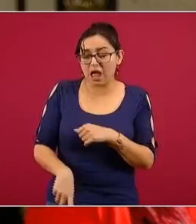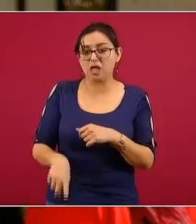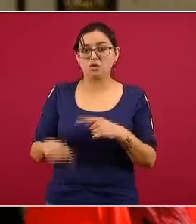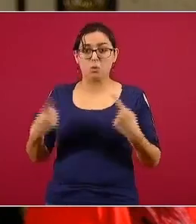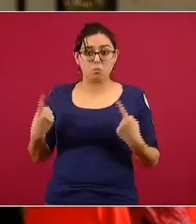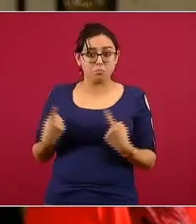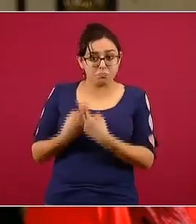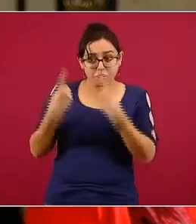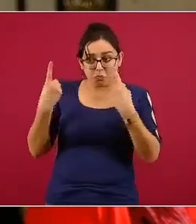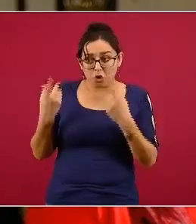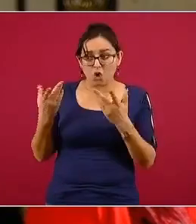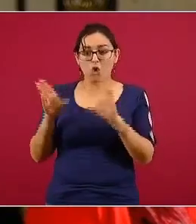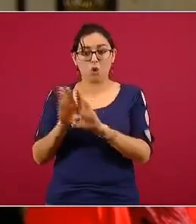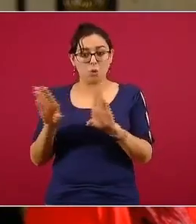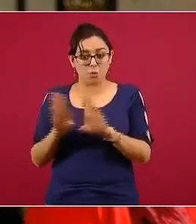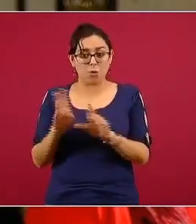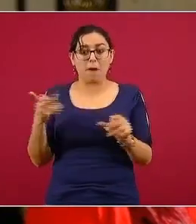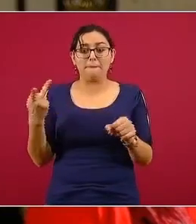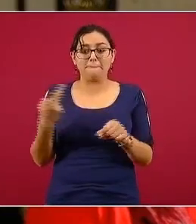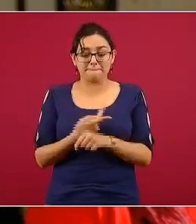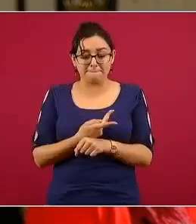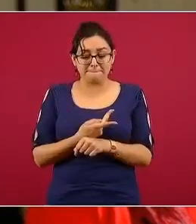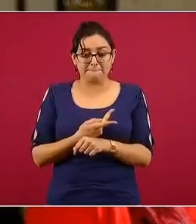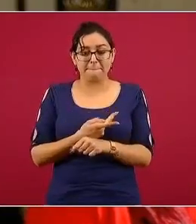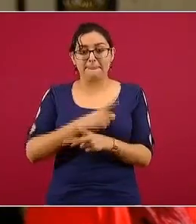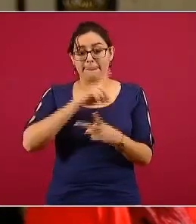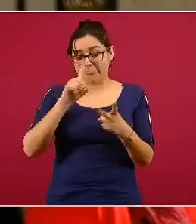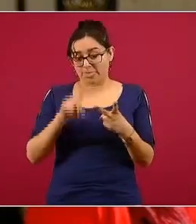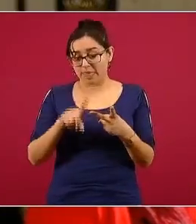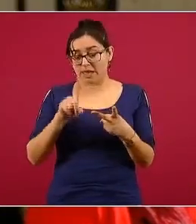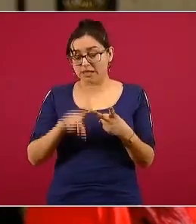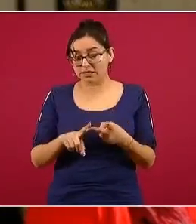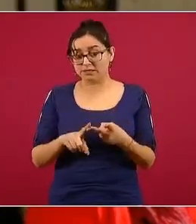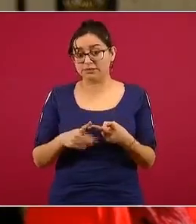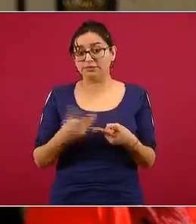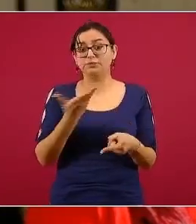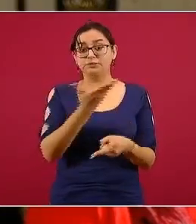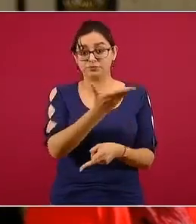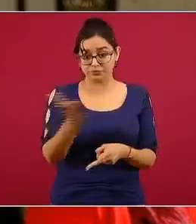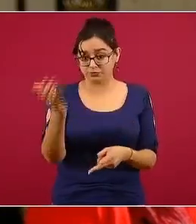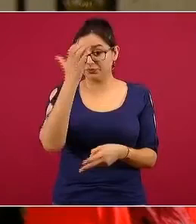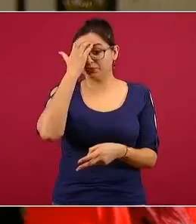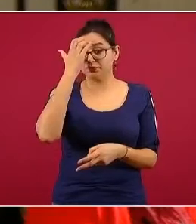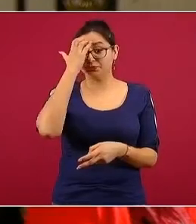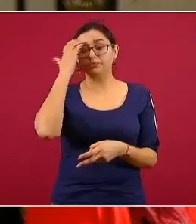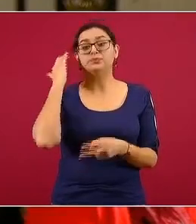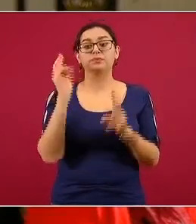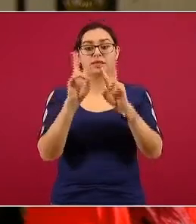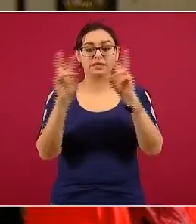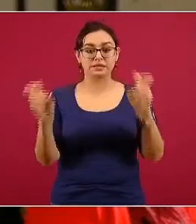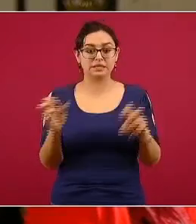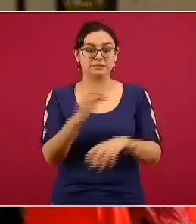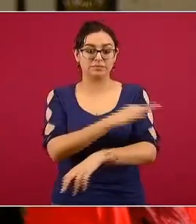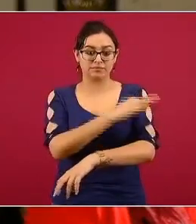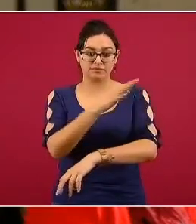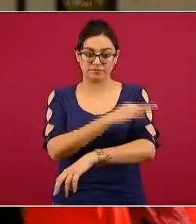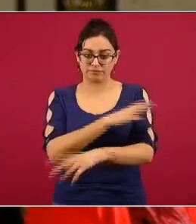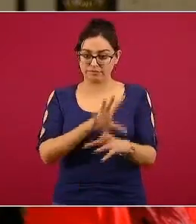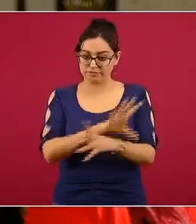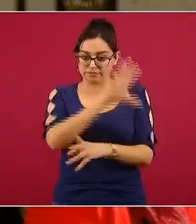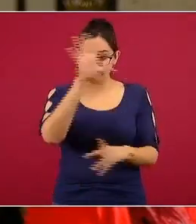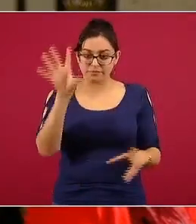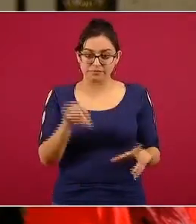alguna incidencia en eso, y saber su opinión, ustedes que trabajan muy de cerca con las vacunas y todo esto,